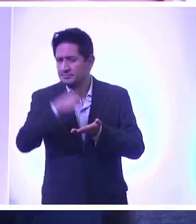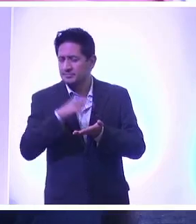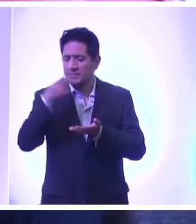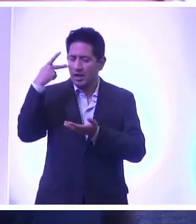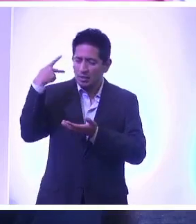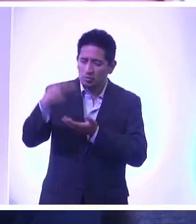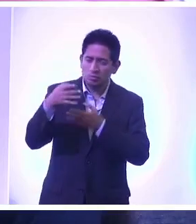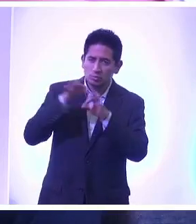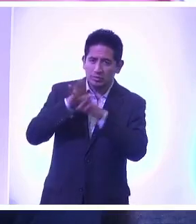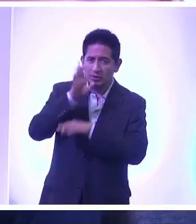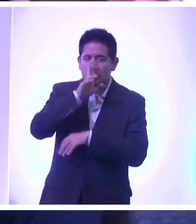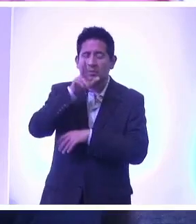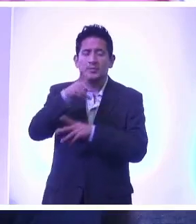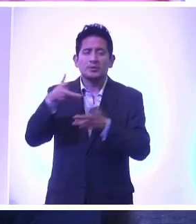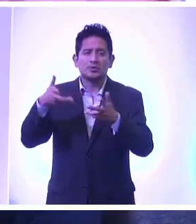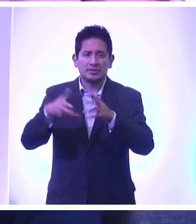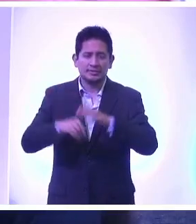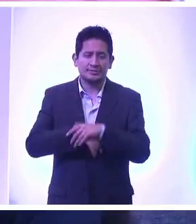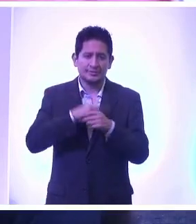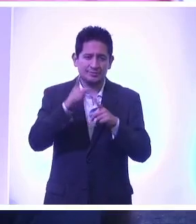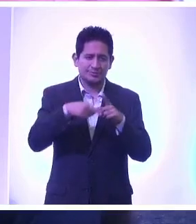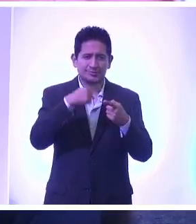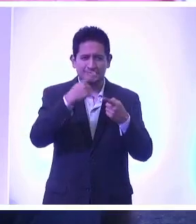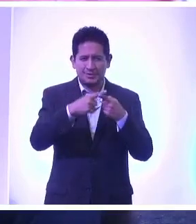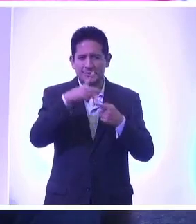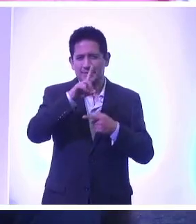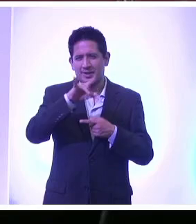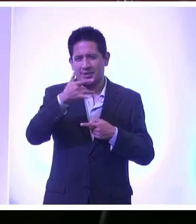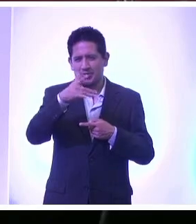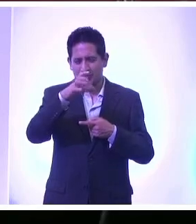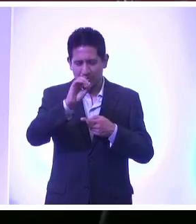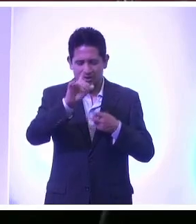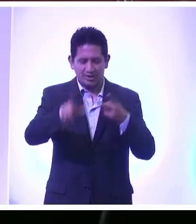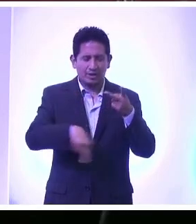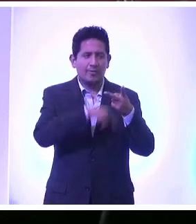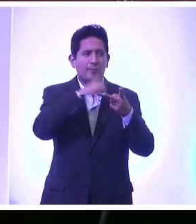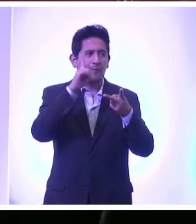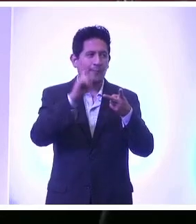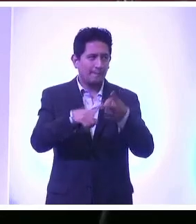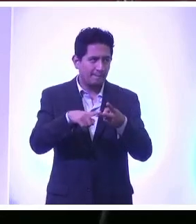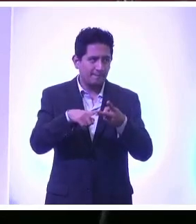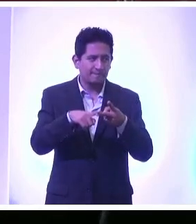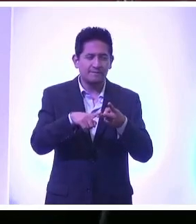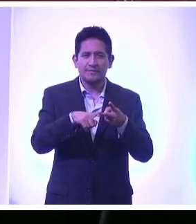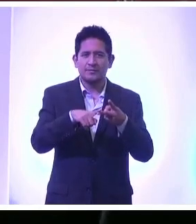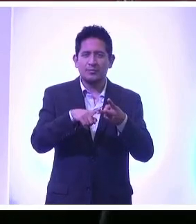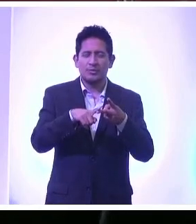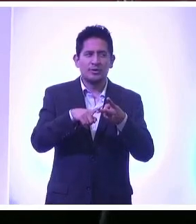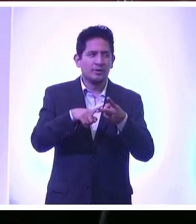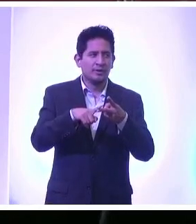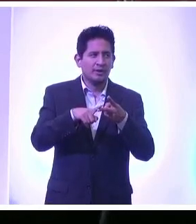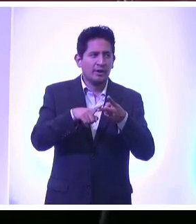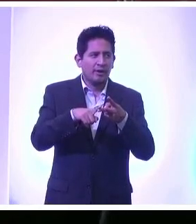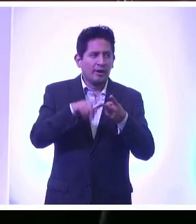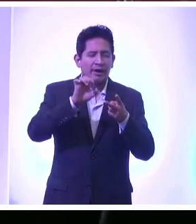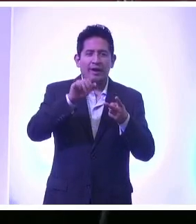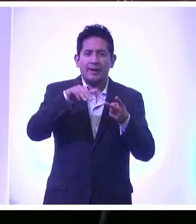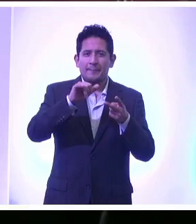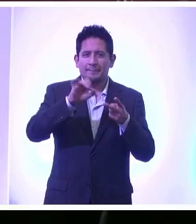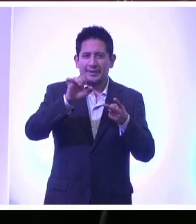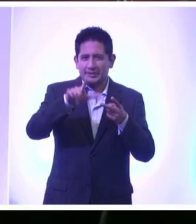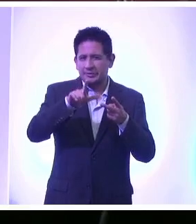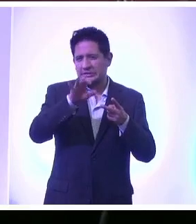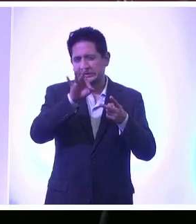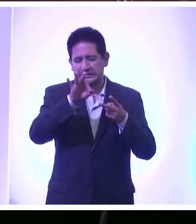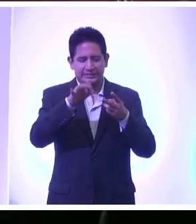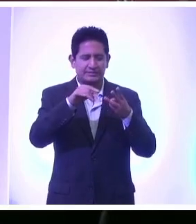a Diego y nos iremos así en seguida Les propongo podamos hacer uso de un espacio de unos